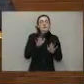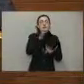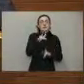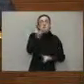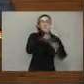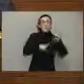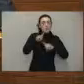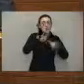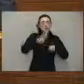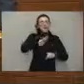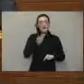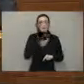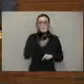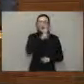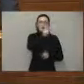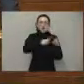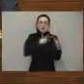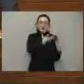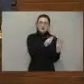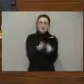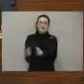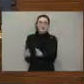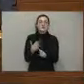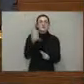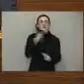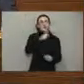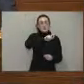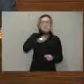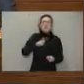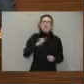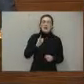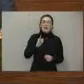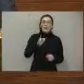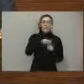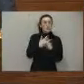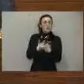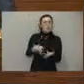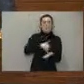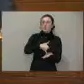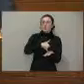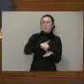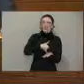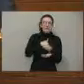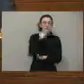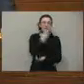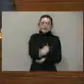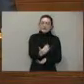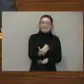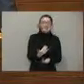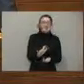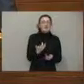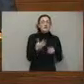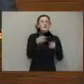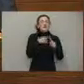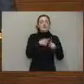problema que afecta a muchas personas que además se encuentran en una situación de especial vulnerabilidad y que hace referencia a la